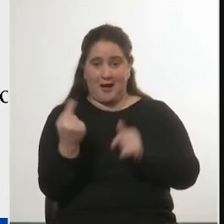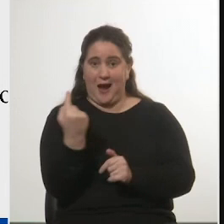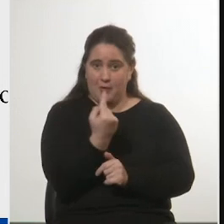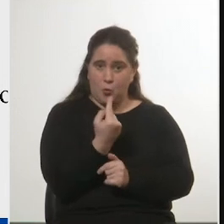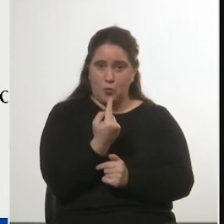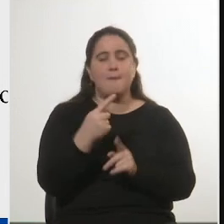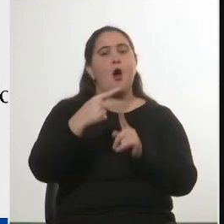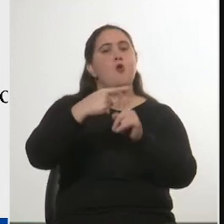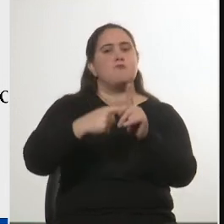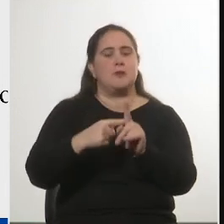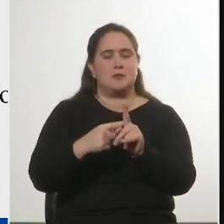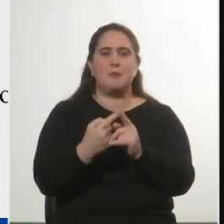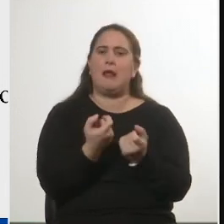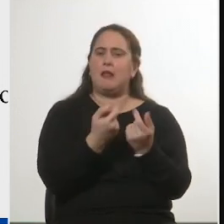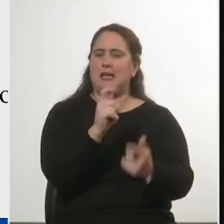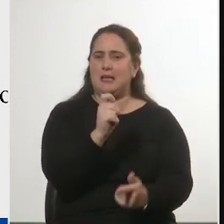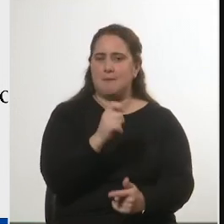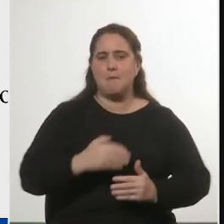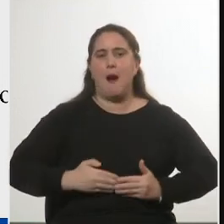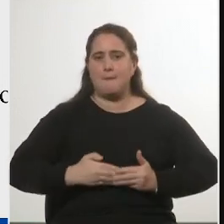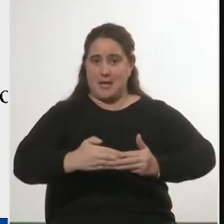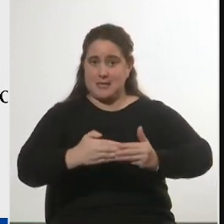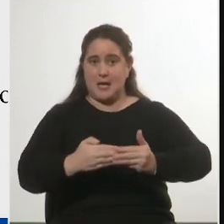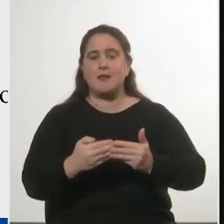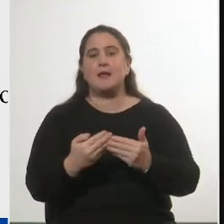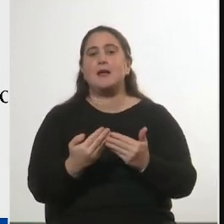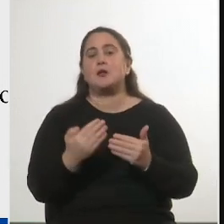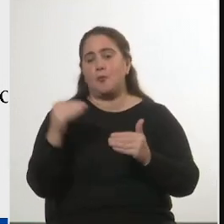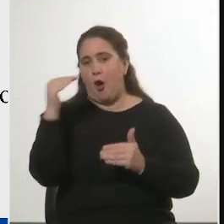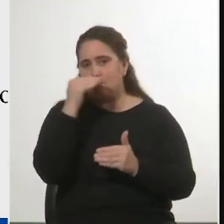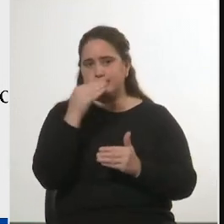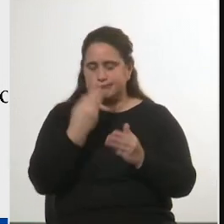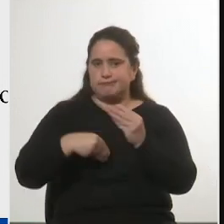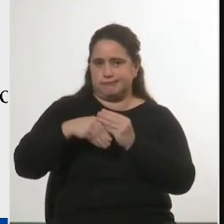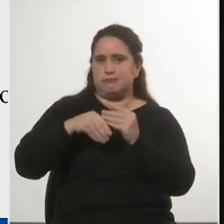Y eso se hizo para embarazadas a partir de la asignación familiar, el plan de